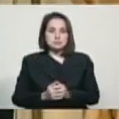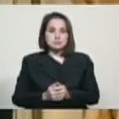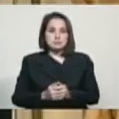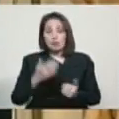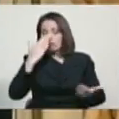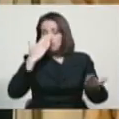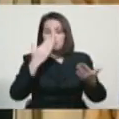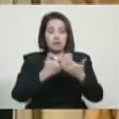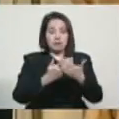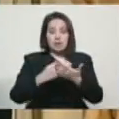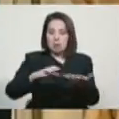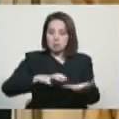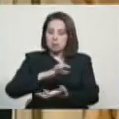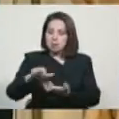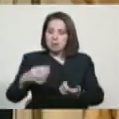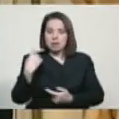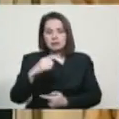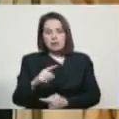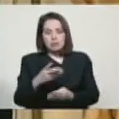afrontar los problemas que tenemos.